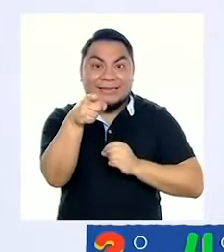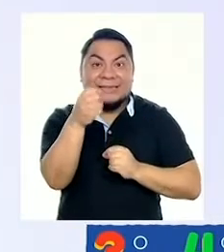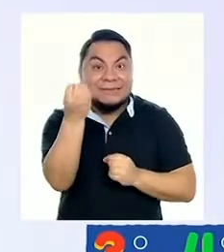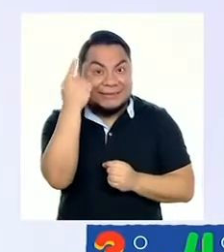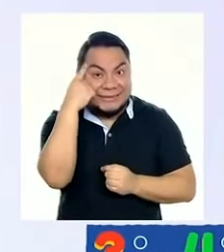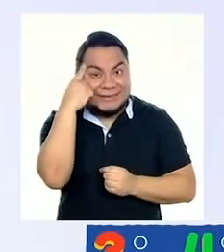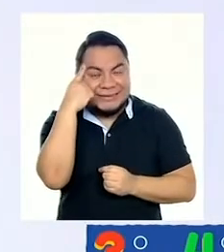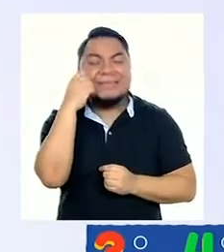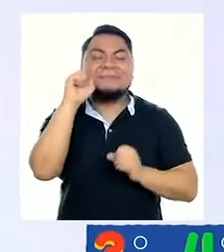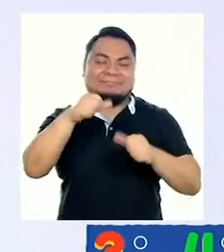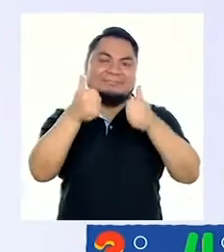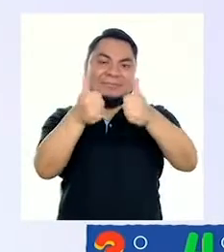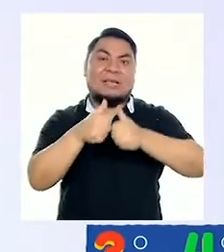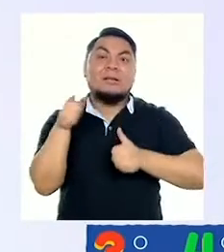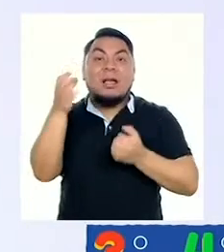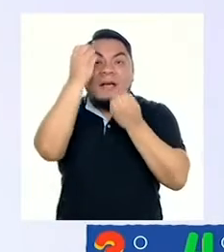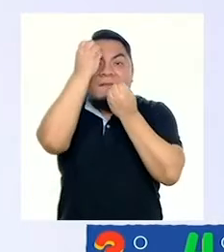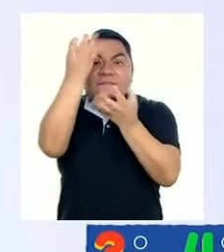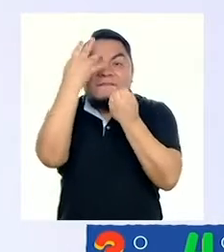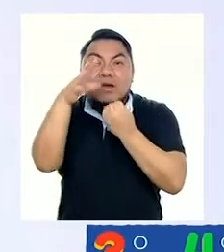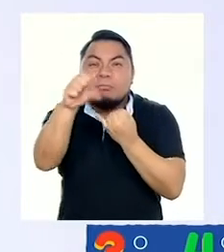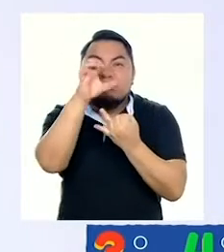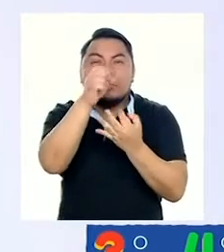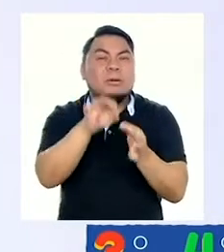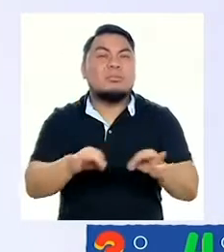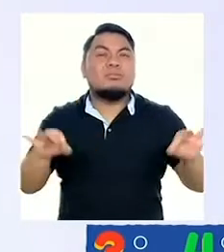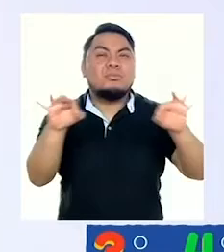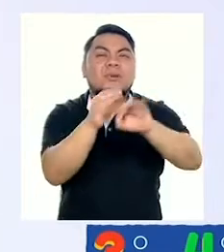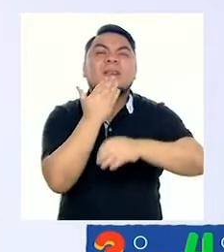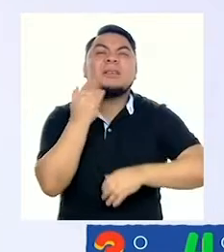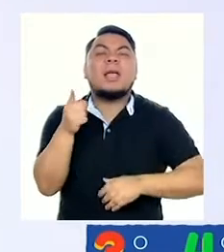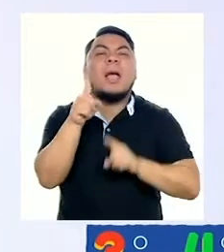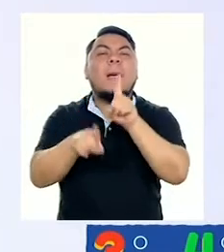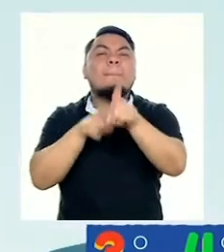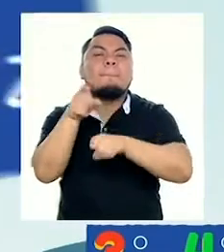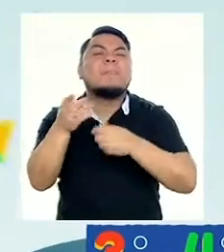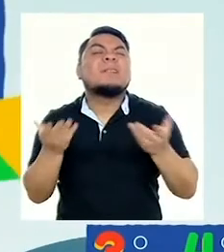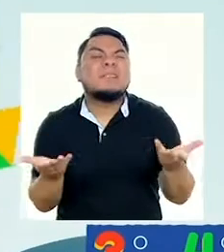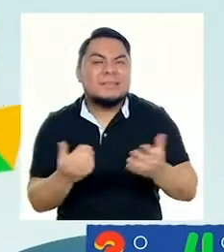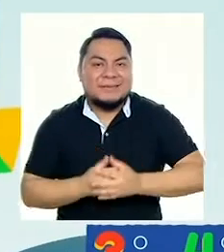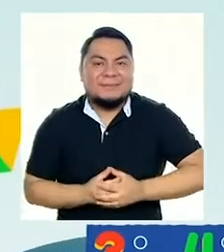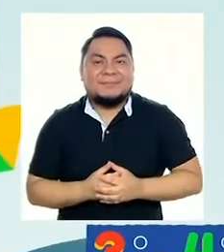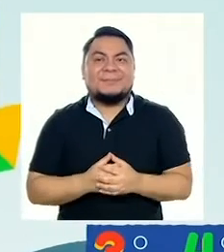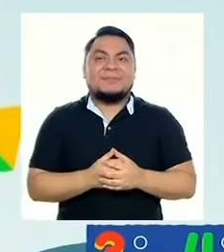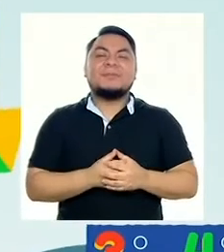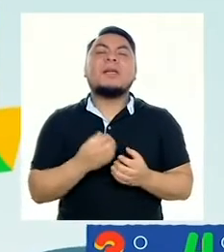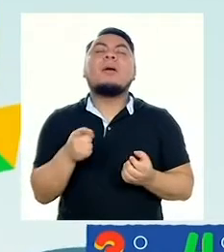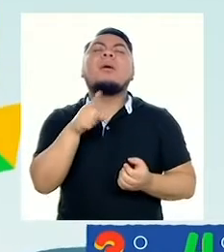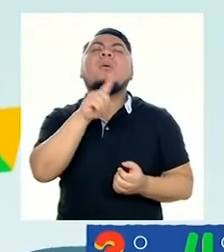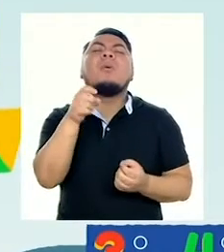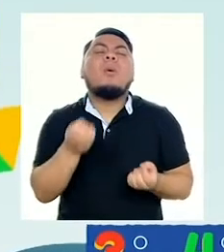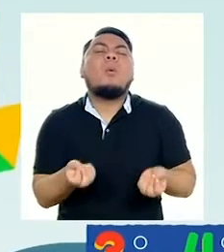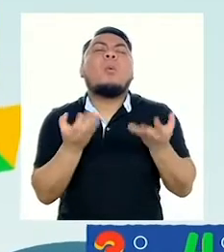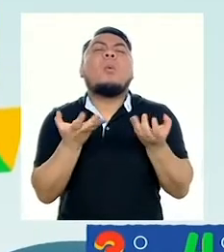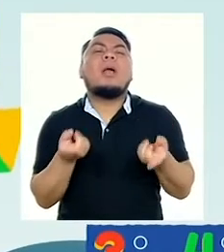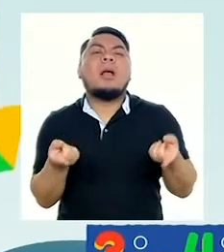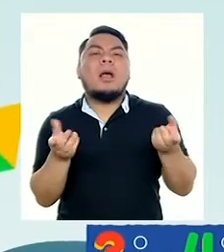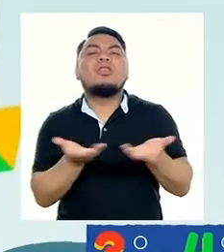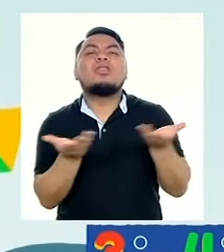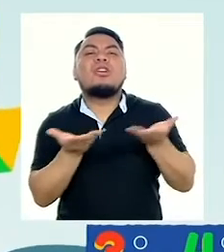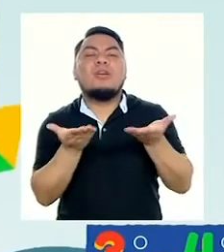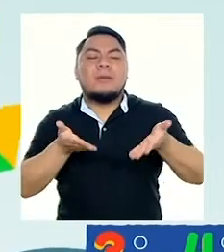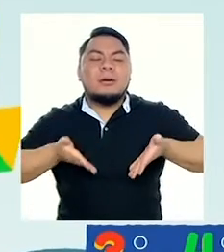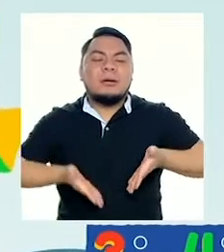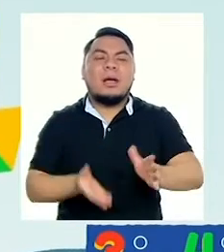bien! Los datos más importantes responden a las preguntas de ¿cuándo y dónde nació